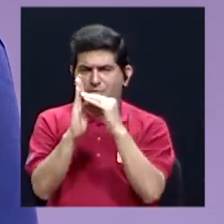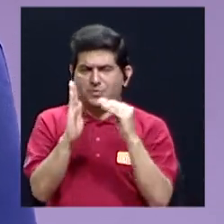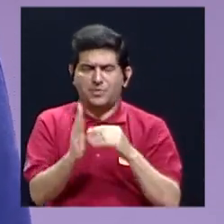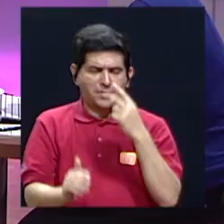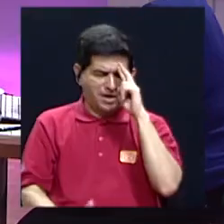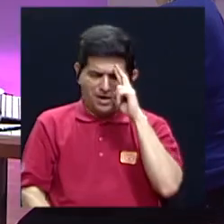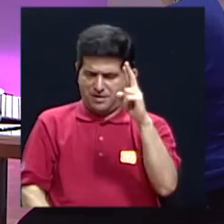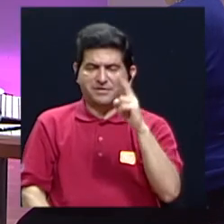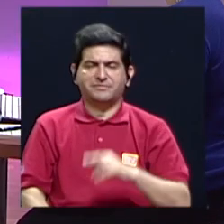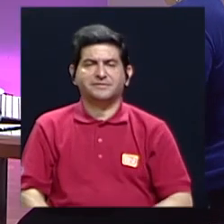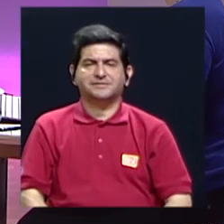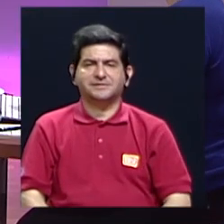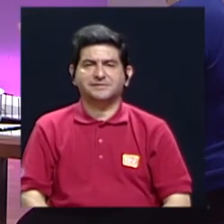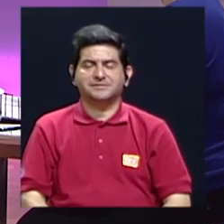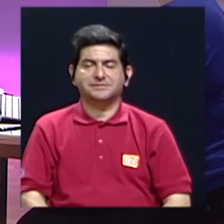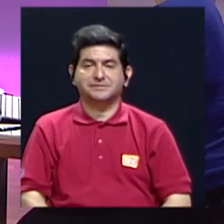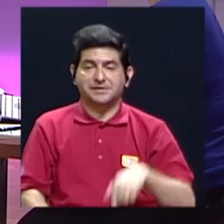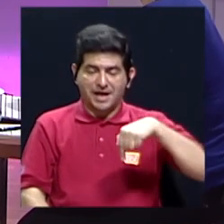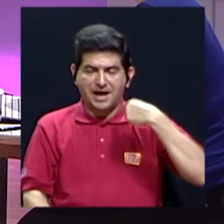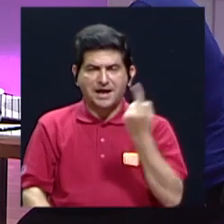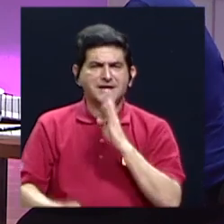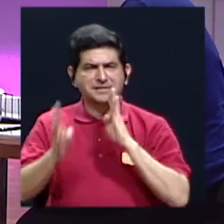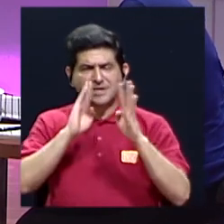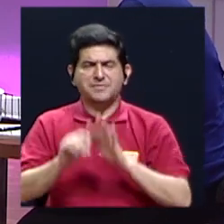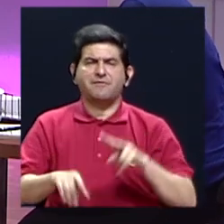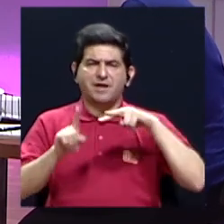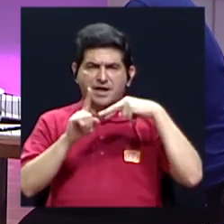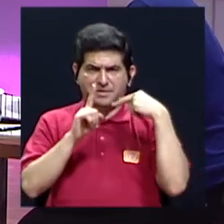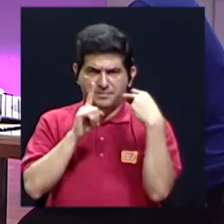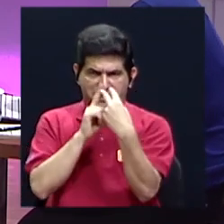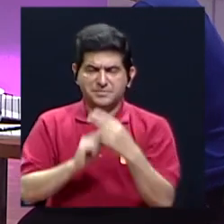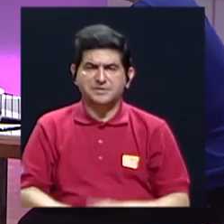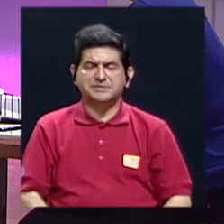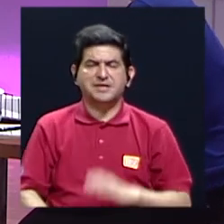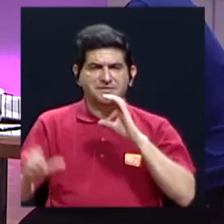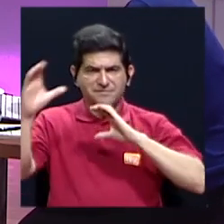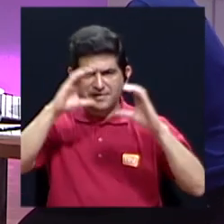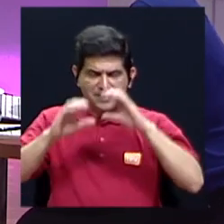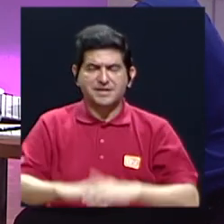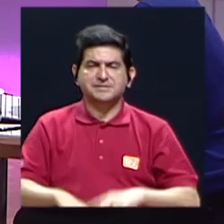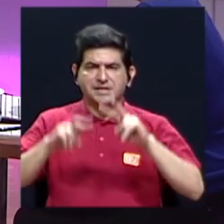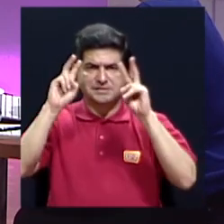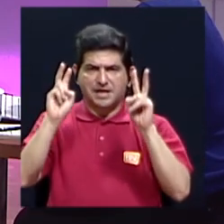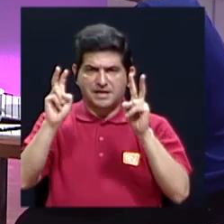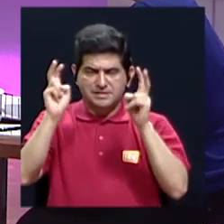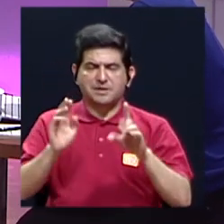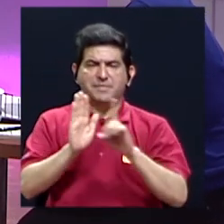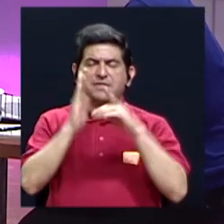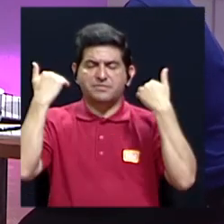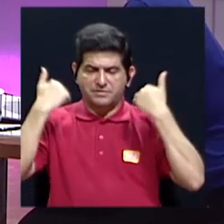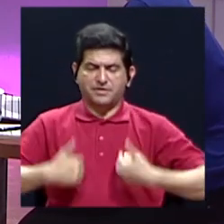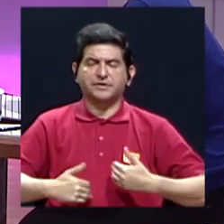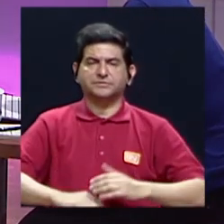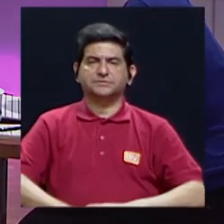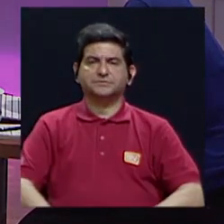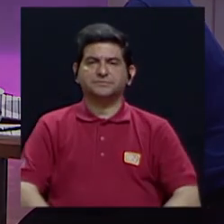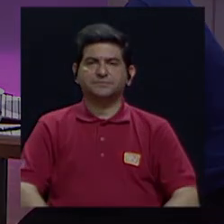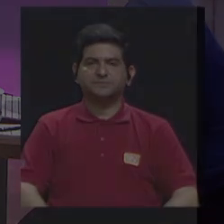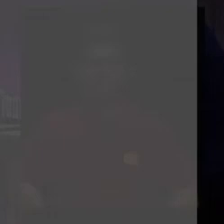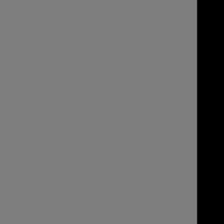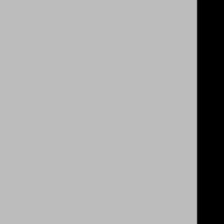en Irreverencias. Acá siempre conversamos desde una perspectiva de la ciencia en materia de derechos humanos.